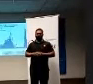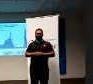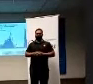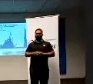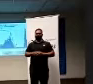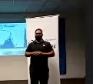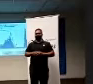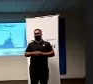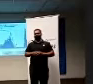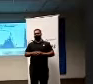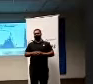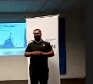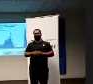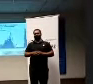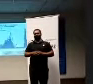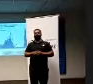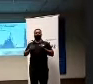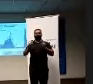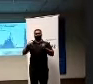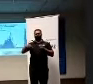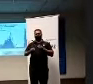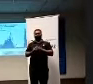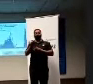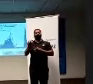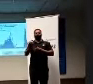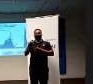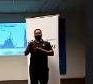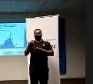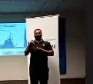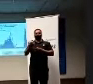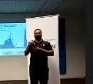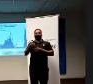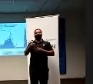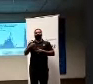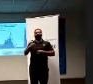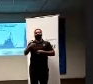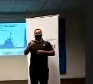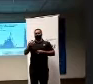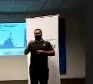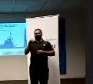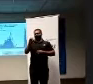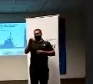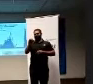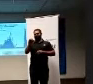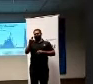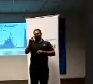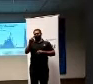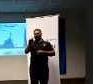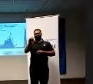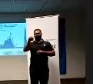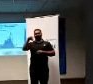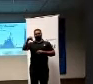también los cuadros respiratorios. Ya empieza la época de otoño y va a ir continuando con el invierno y